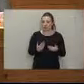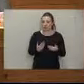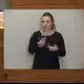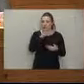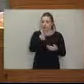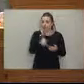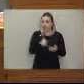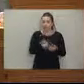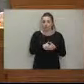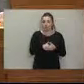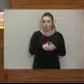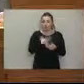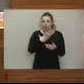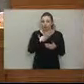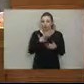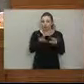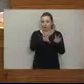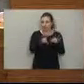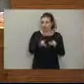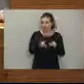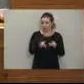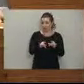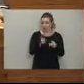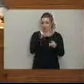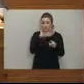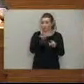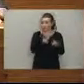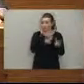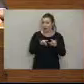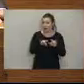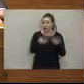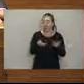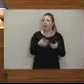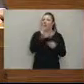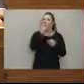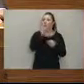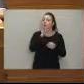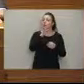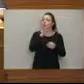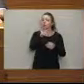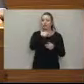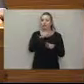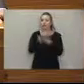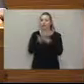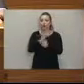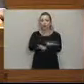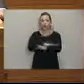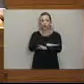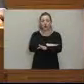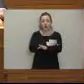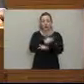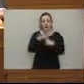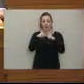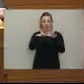buena medida en papel mojado. Y está bien que le pidamos al Gobierno y al Gobierno de Asturias que acuda a Europa para conseguir